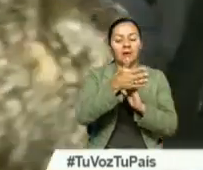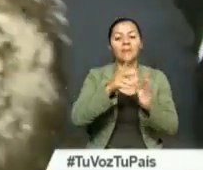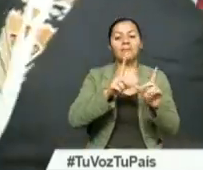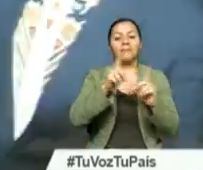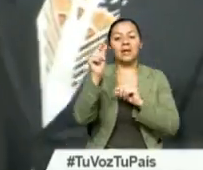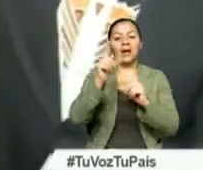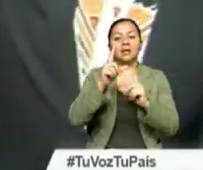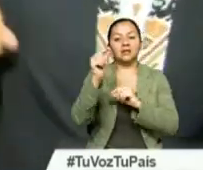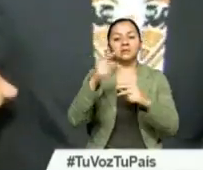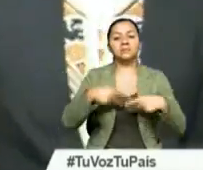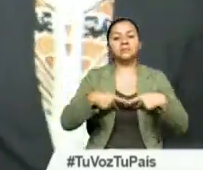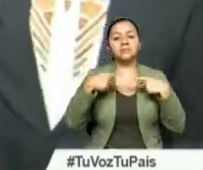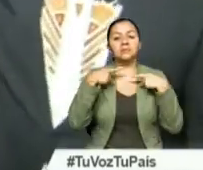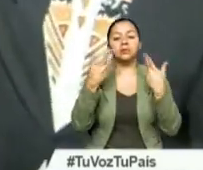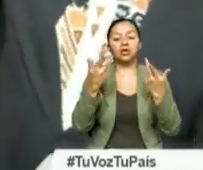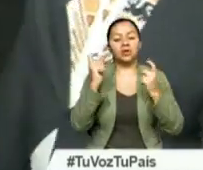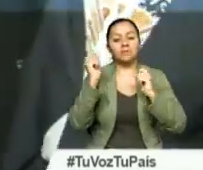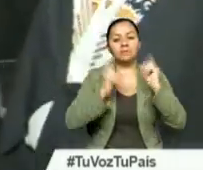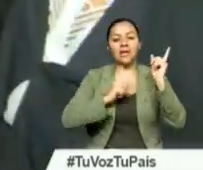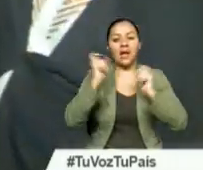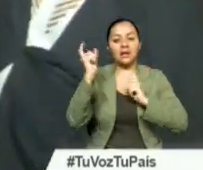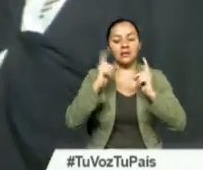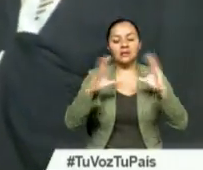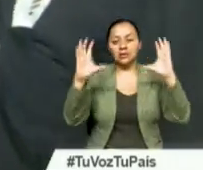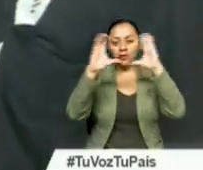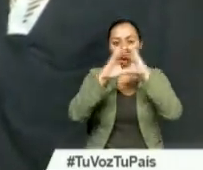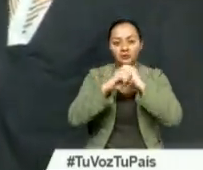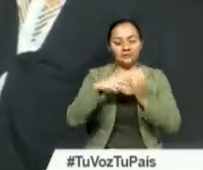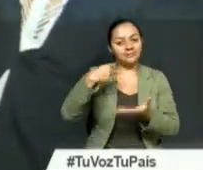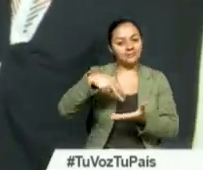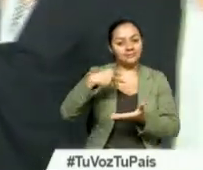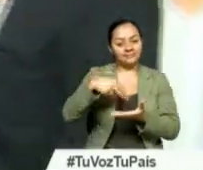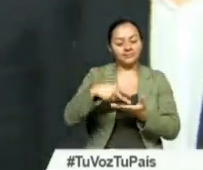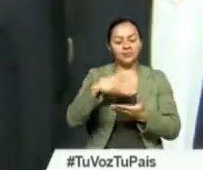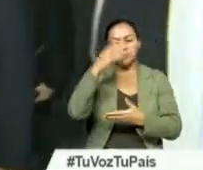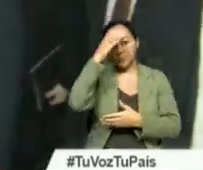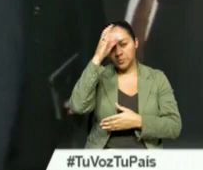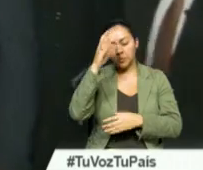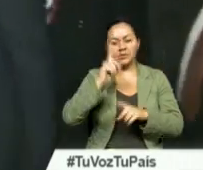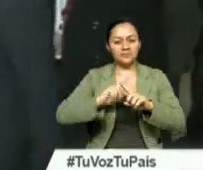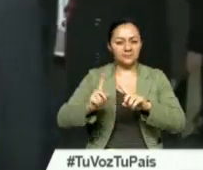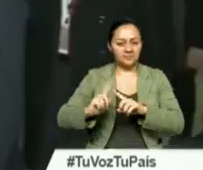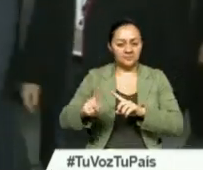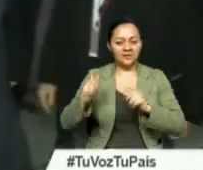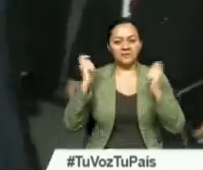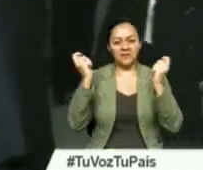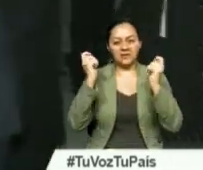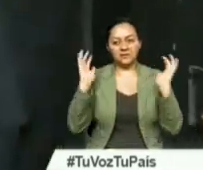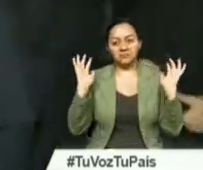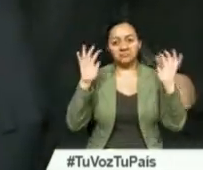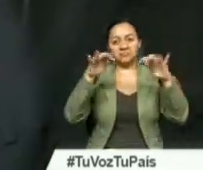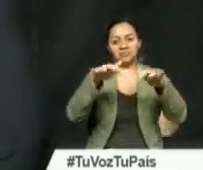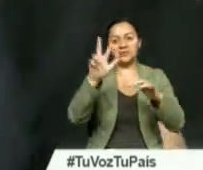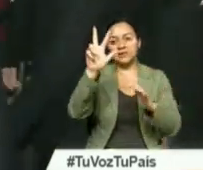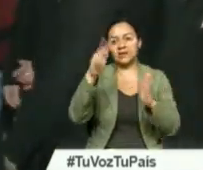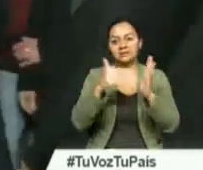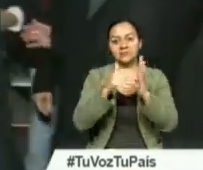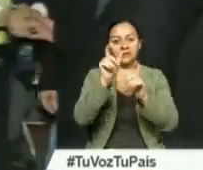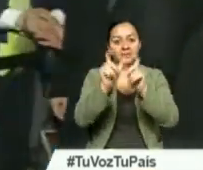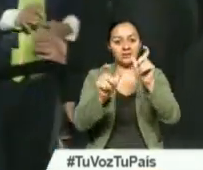ecuatorianos residentes en Milán, en la tradicional Noche Cultural. Se estima que al evento acudirán alrededor de 3.000